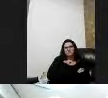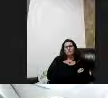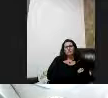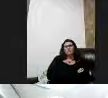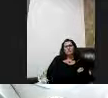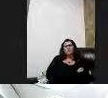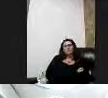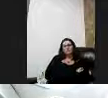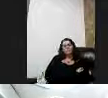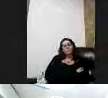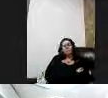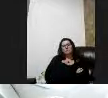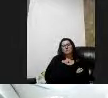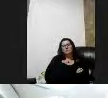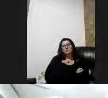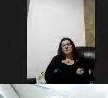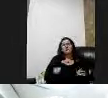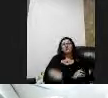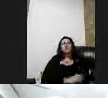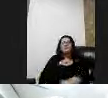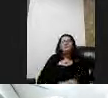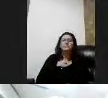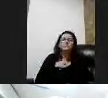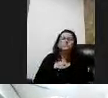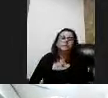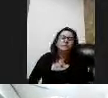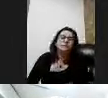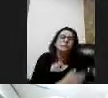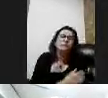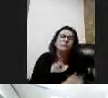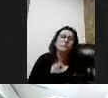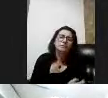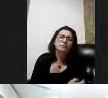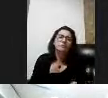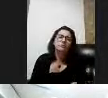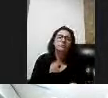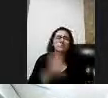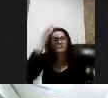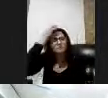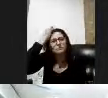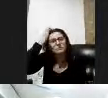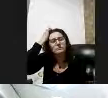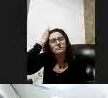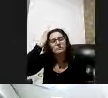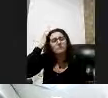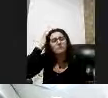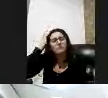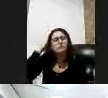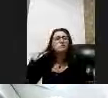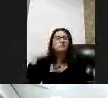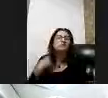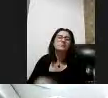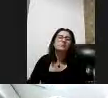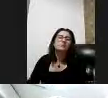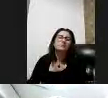acá interesante, que les quiero mostrar, es que dentro de los que conocían la PrEP, los conocían por